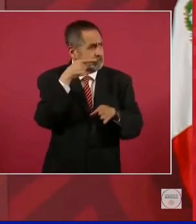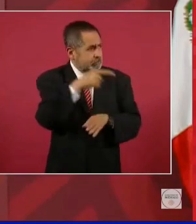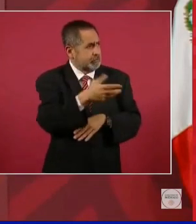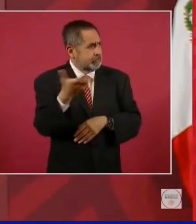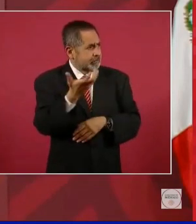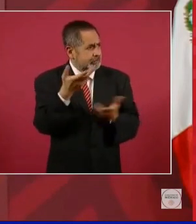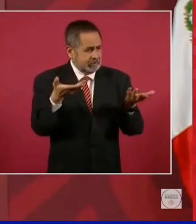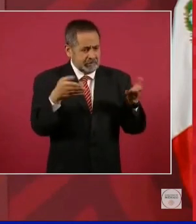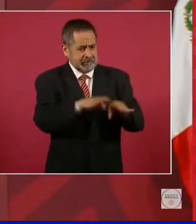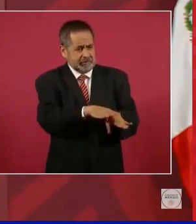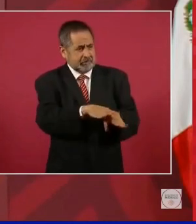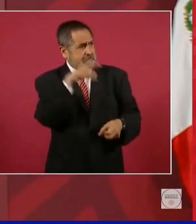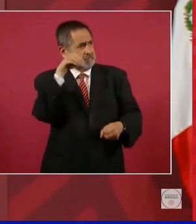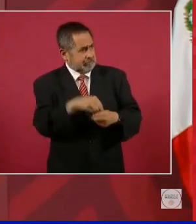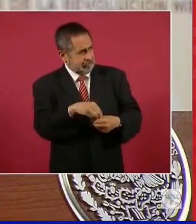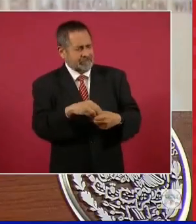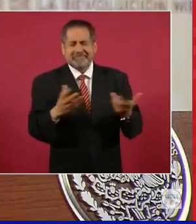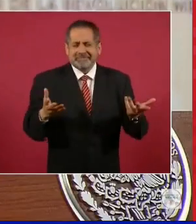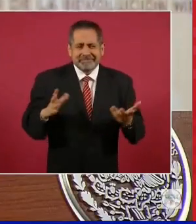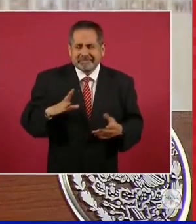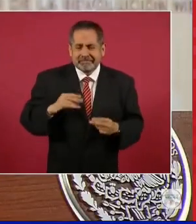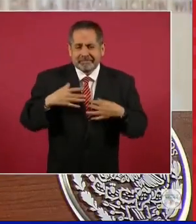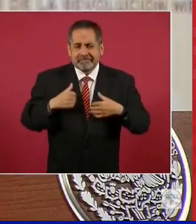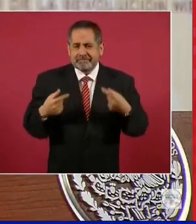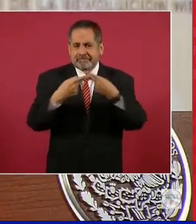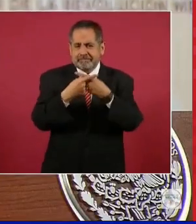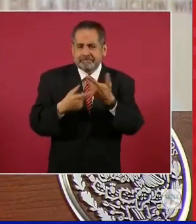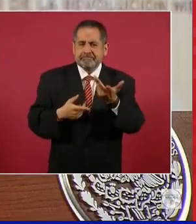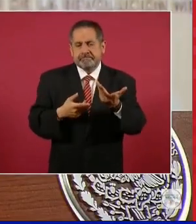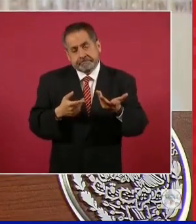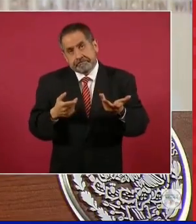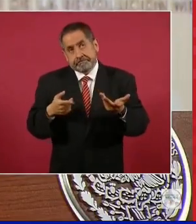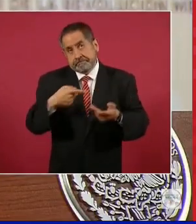decisión importante. Y luego